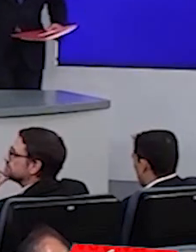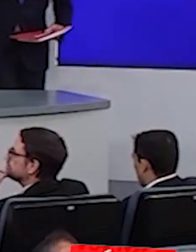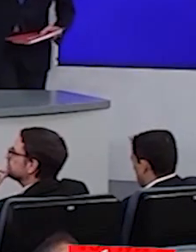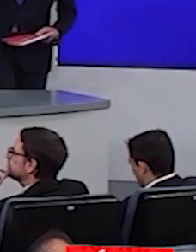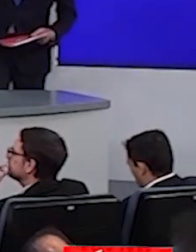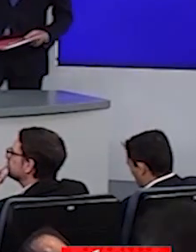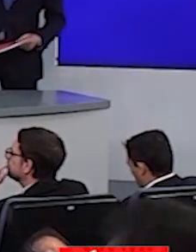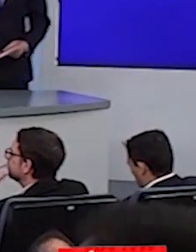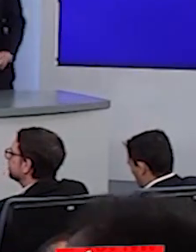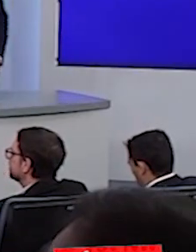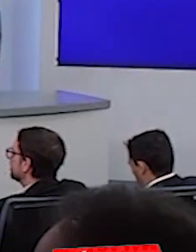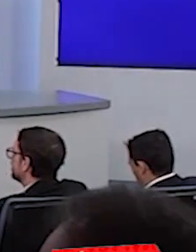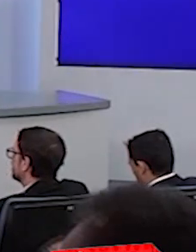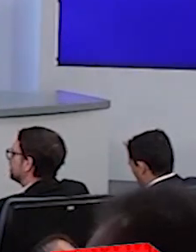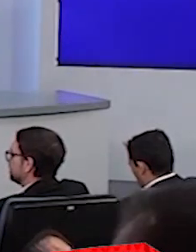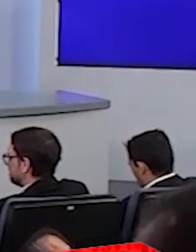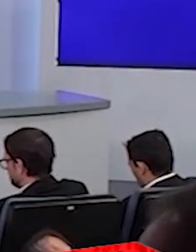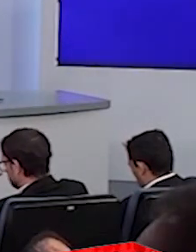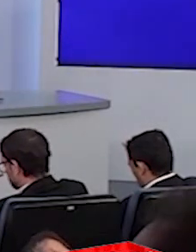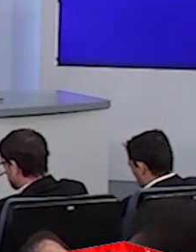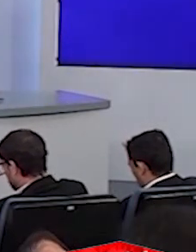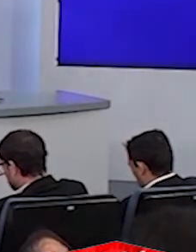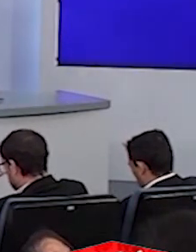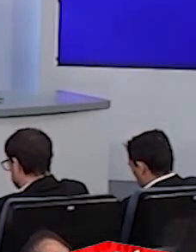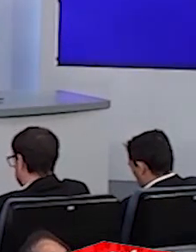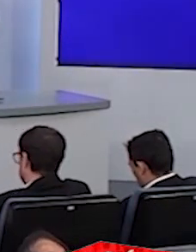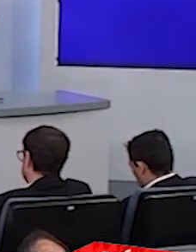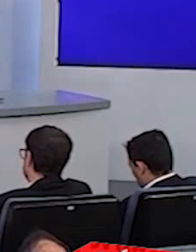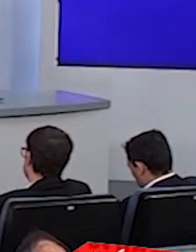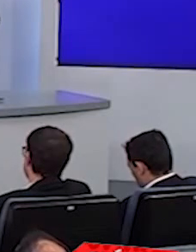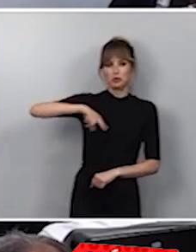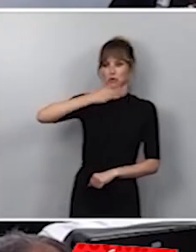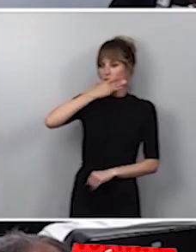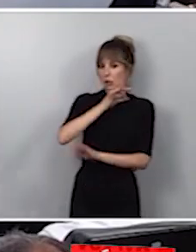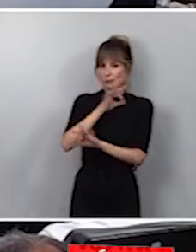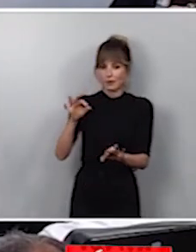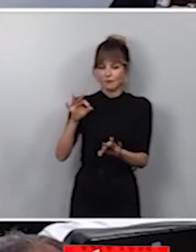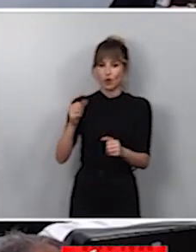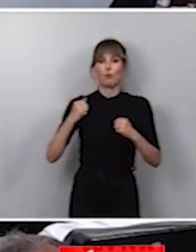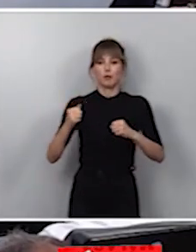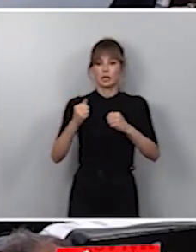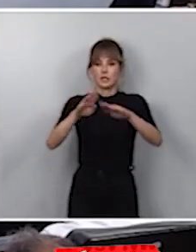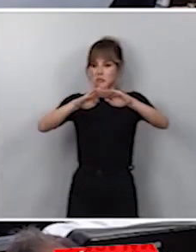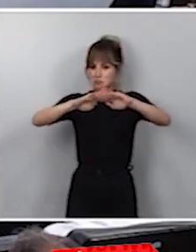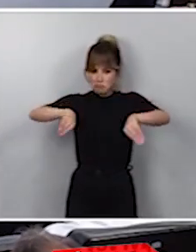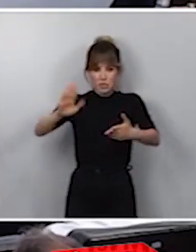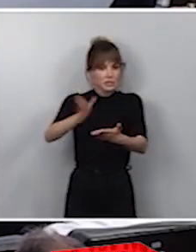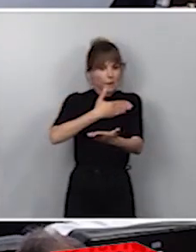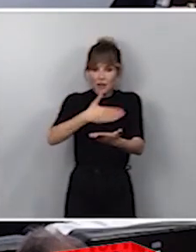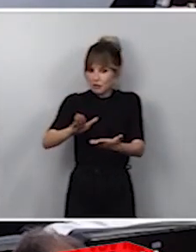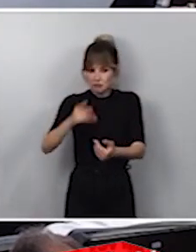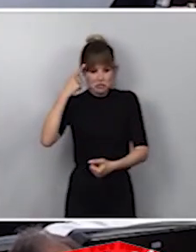que ha expresado su extrañeza ante la decisión del juez en plena campaña electoral para las europeas e insiste en que a su juicio no se